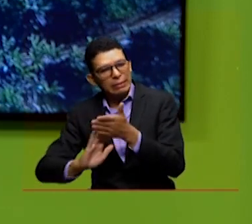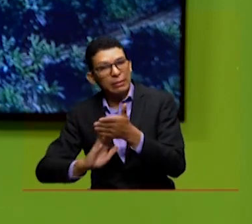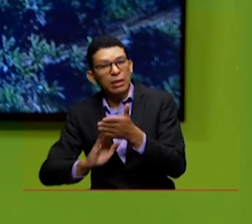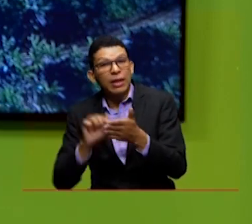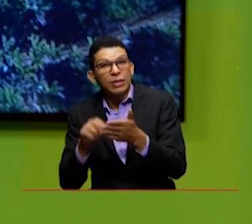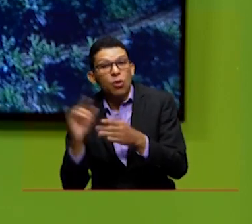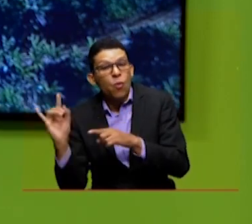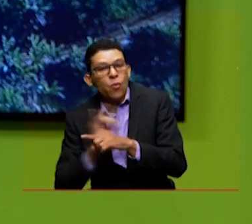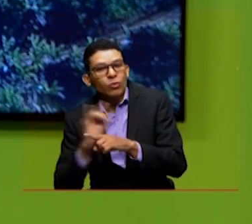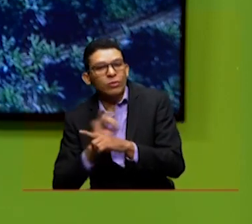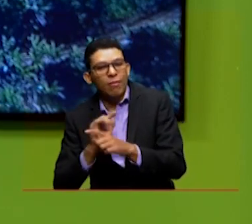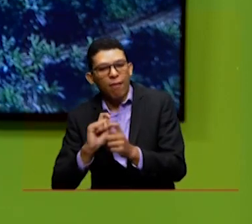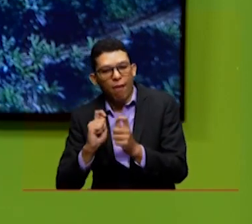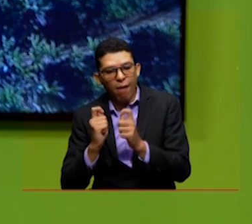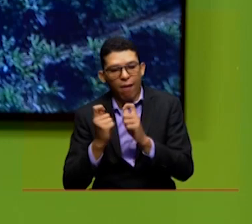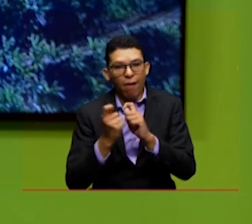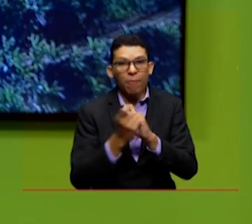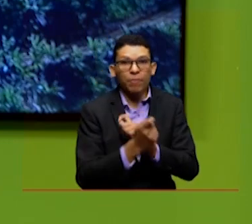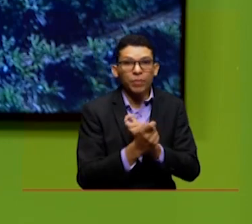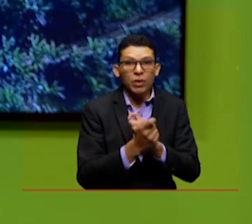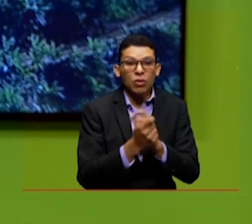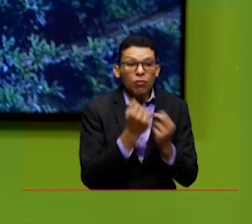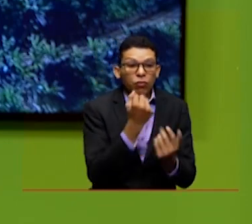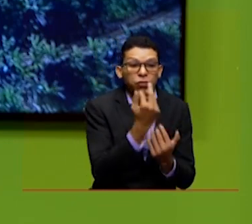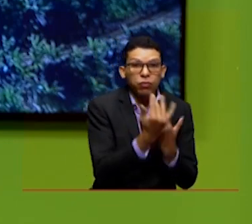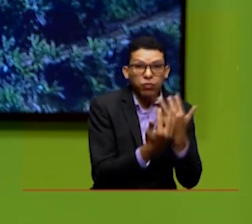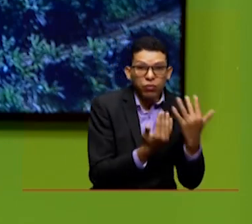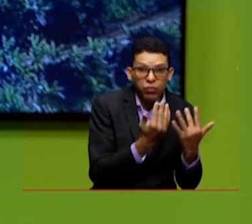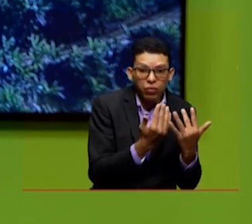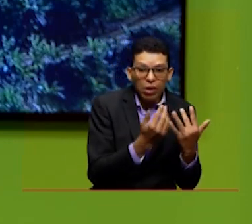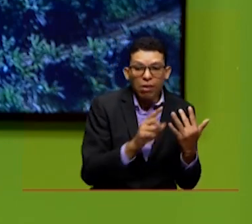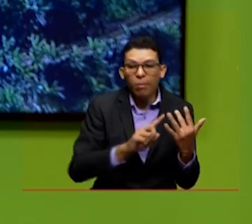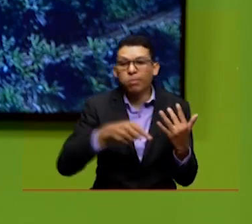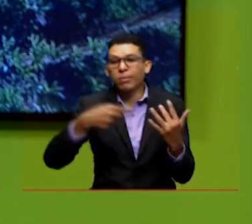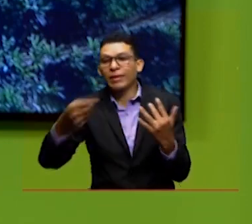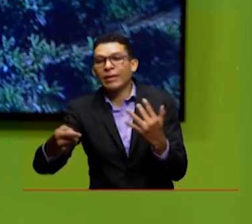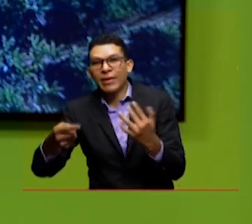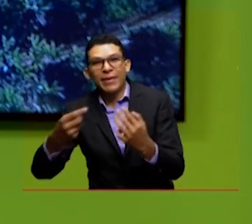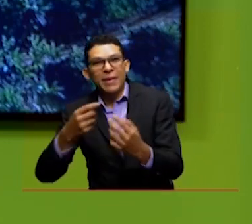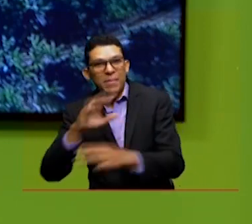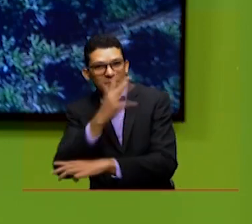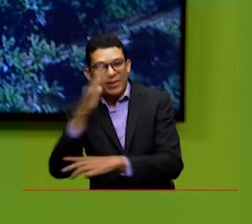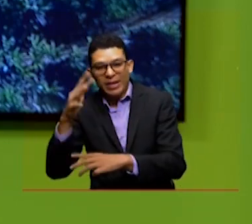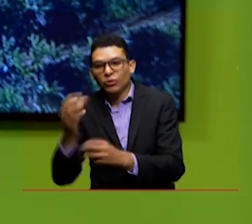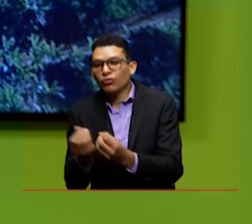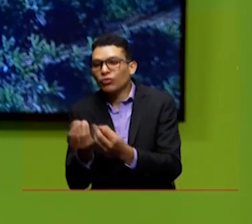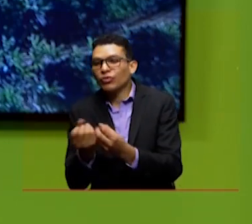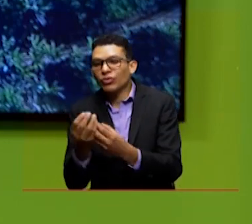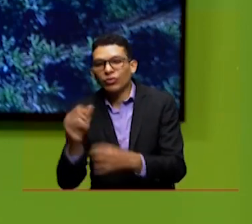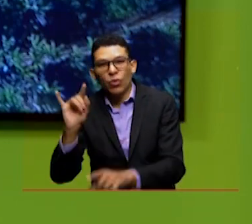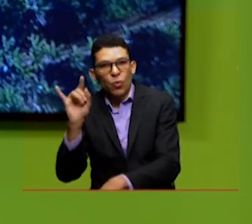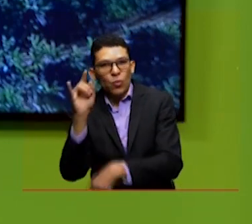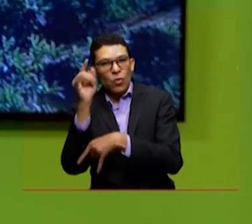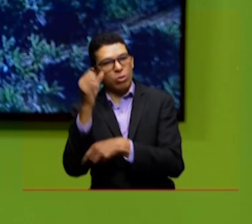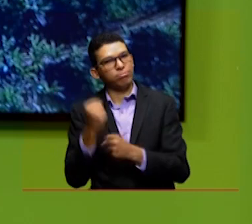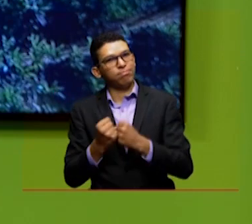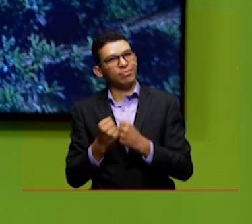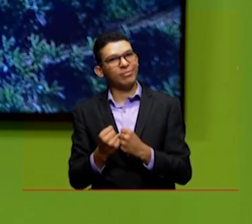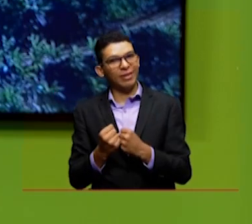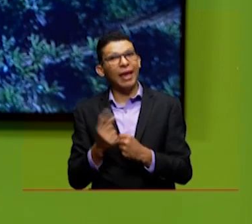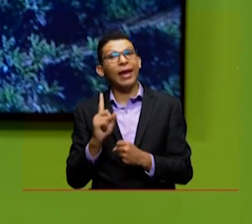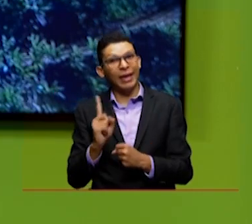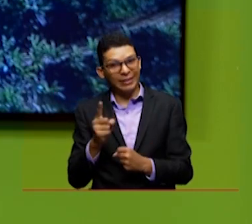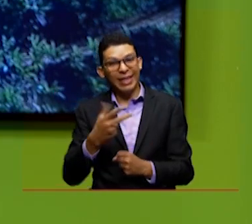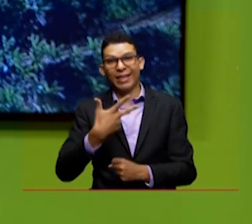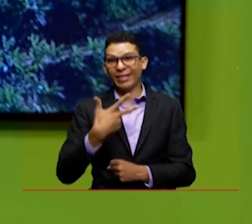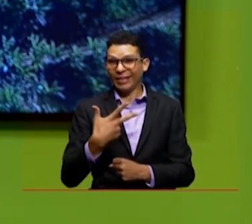esos desechos se convirtieran en combustible y abono? En el municipio de Argelia se construyeron 3 biodigestores que permiten eso gracias a